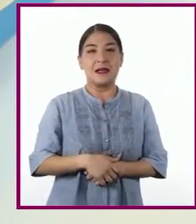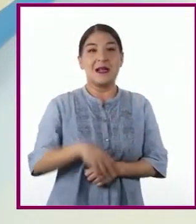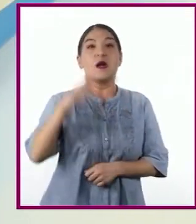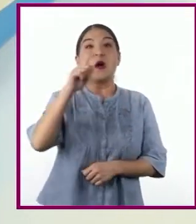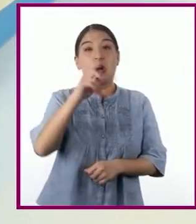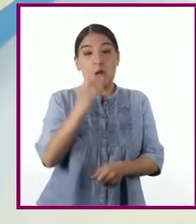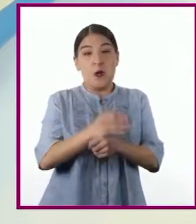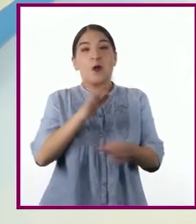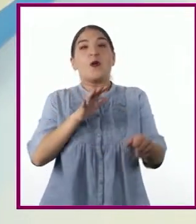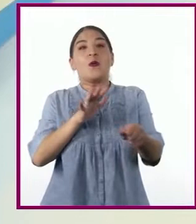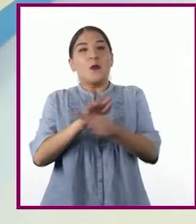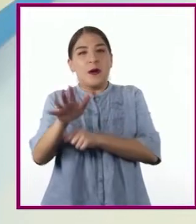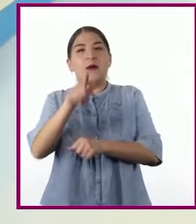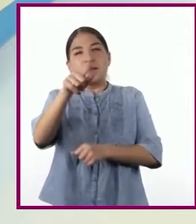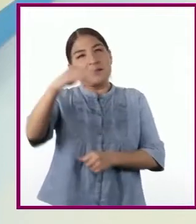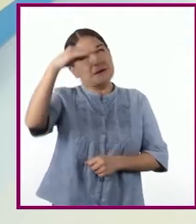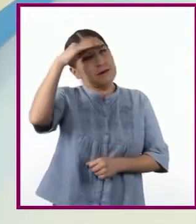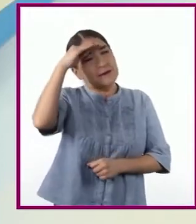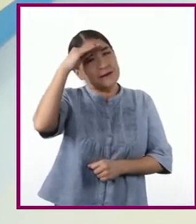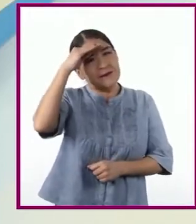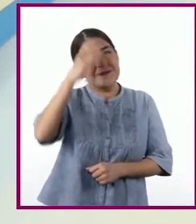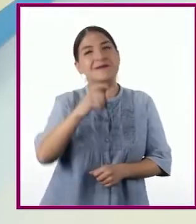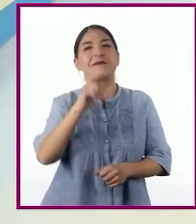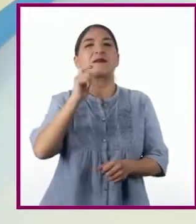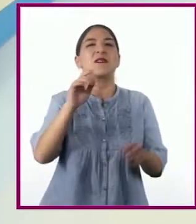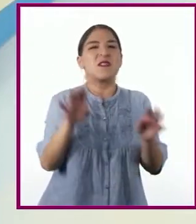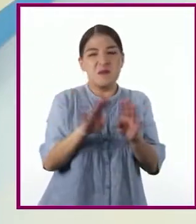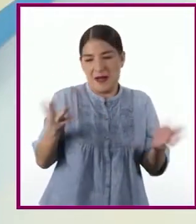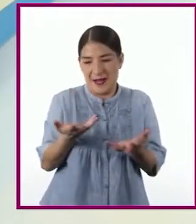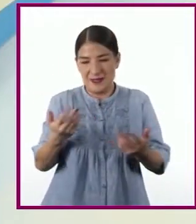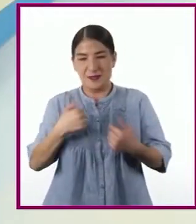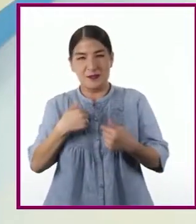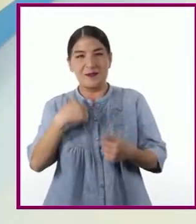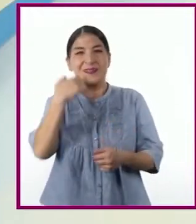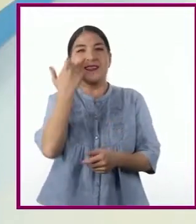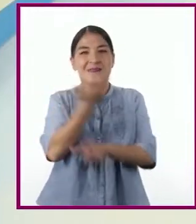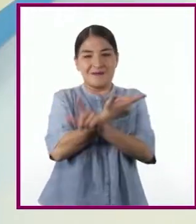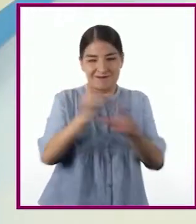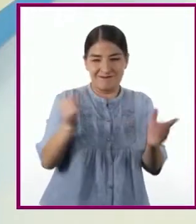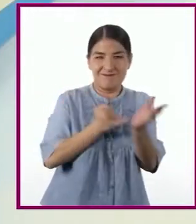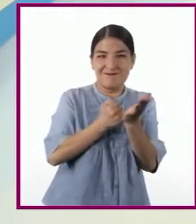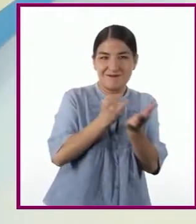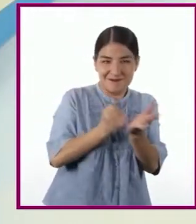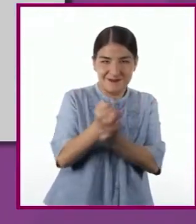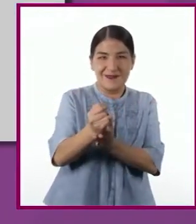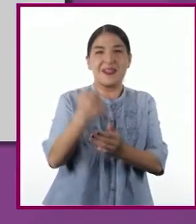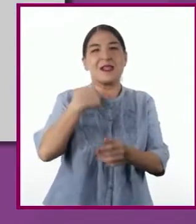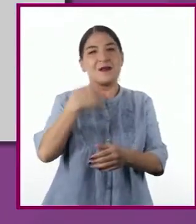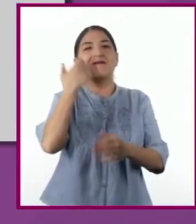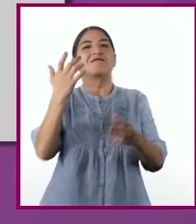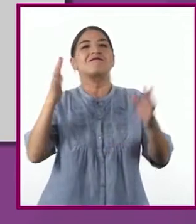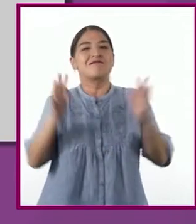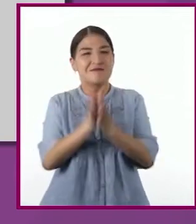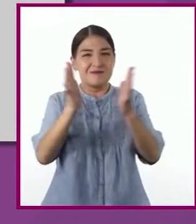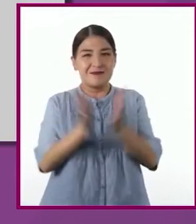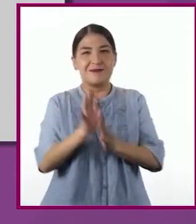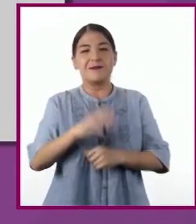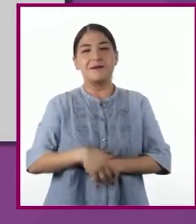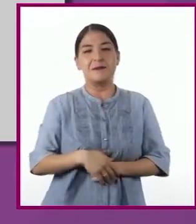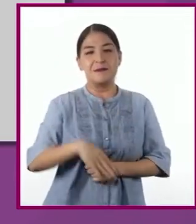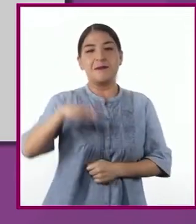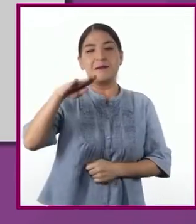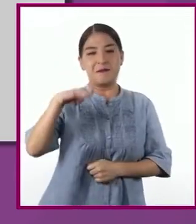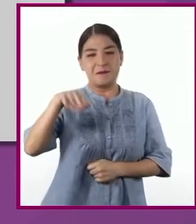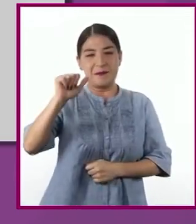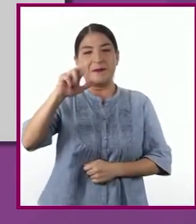cual pueden analizar cómo pueden ejercer la libertad y participar. Mara tiene